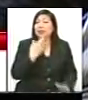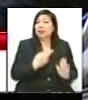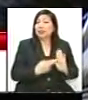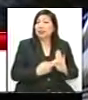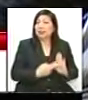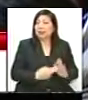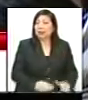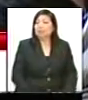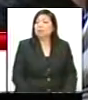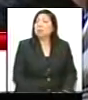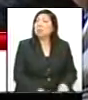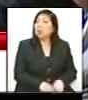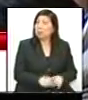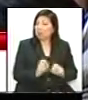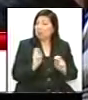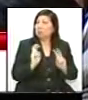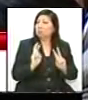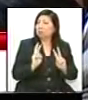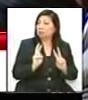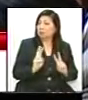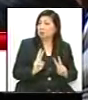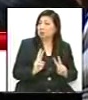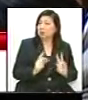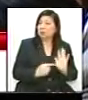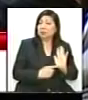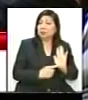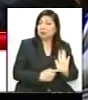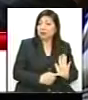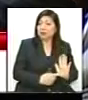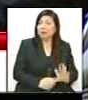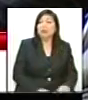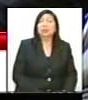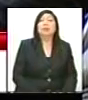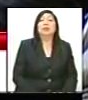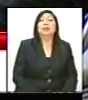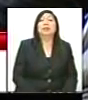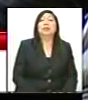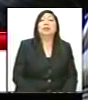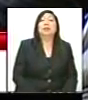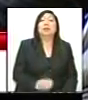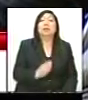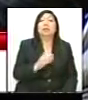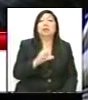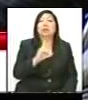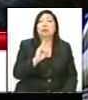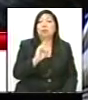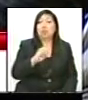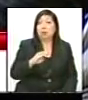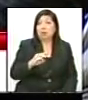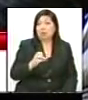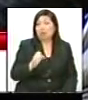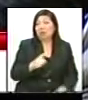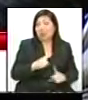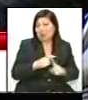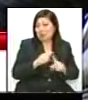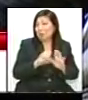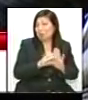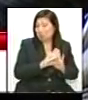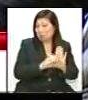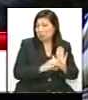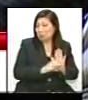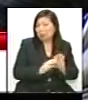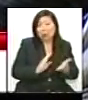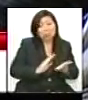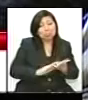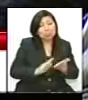Por supuesto, también hubiéramos apreciado la presencia del doctor Ernesto Blume del Tribunal Constitucional. Expresado su